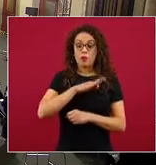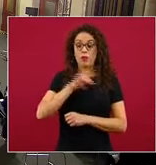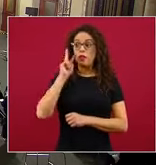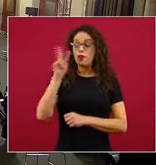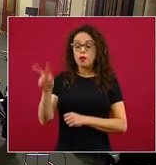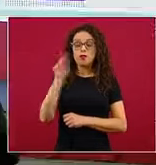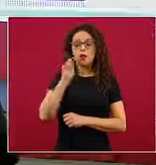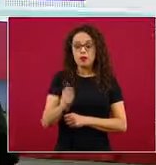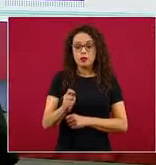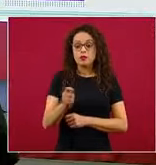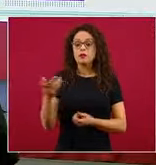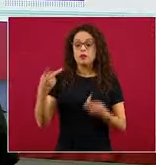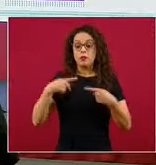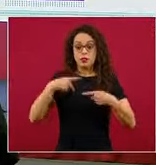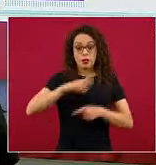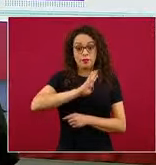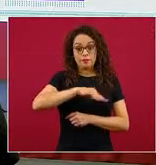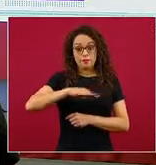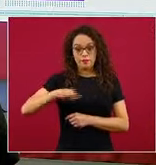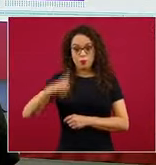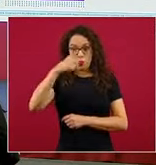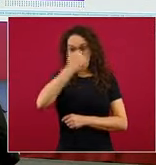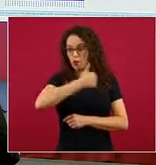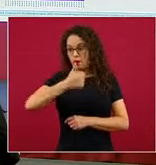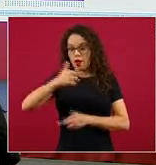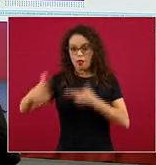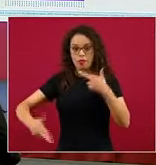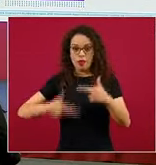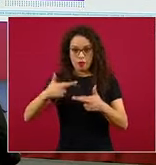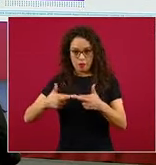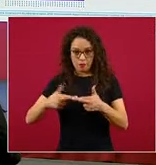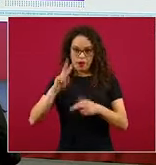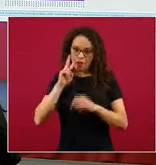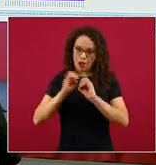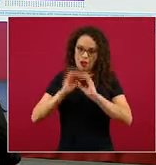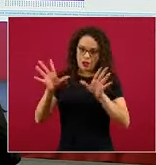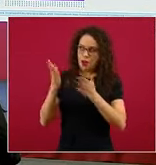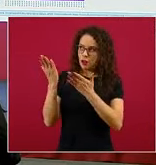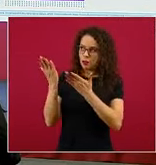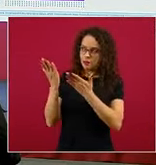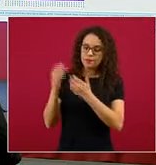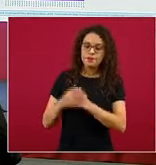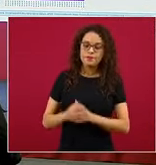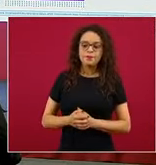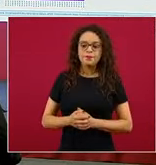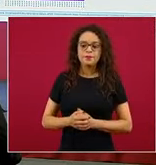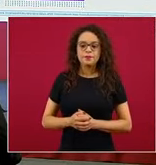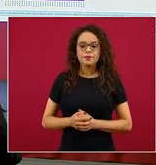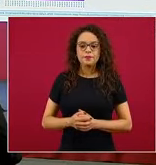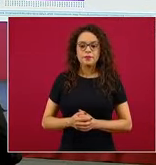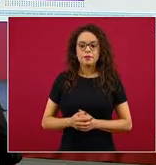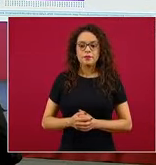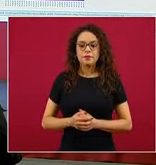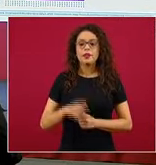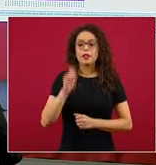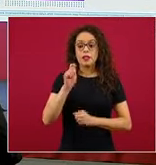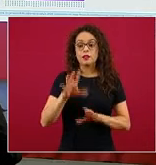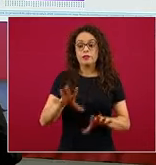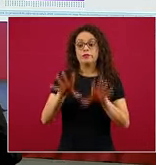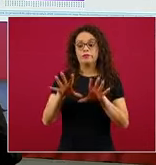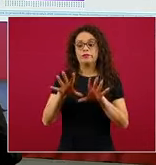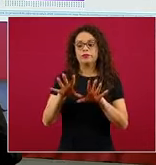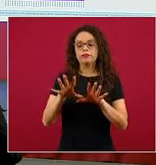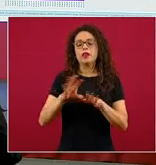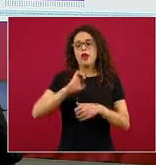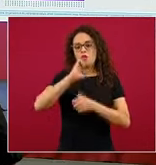las defunciones también para cada una de las regiones, y obviamente o rápidamente destacan Europa y América, que